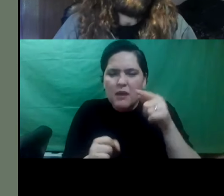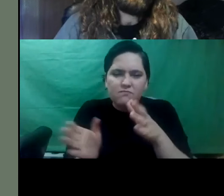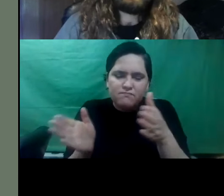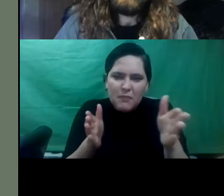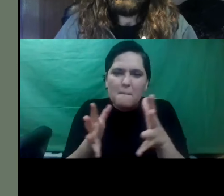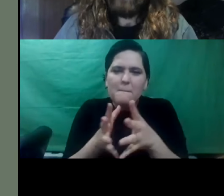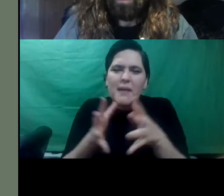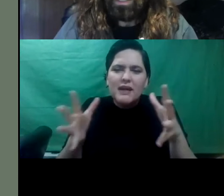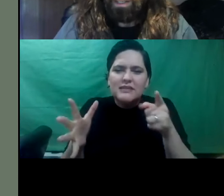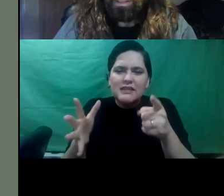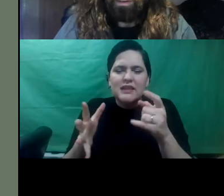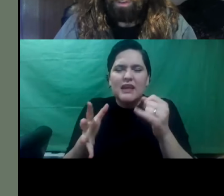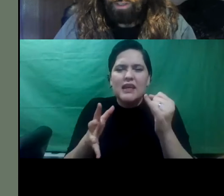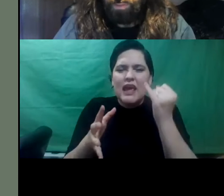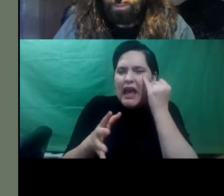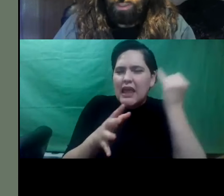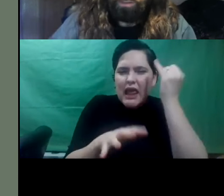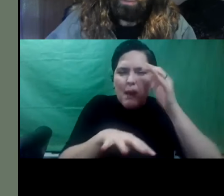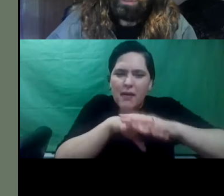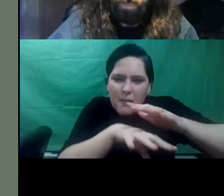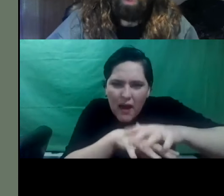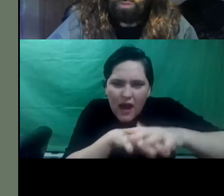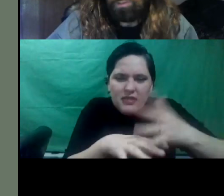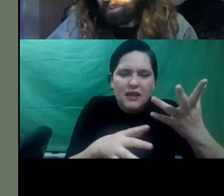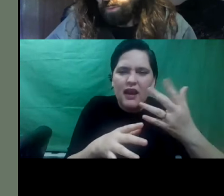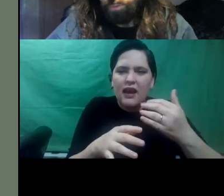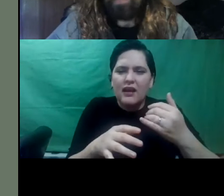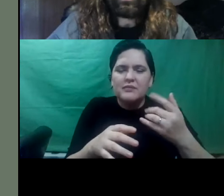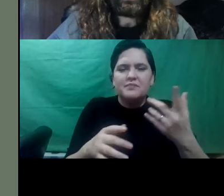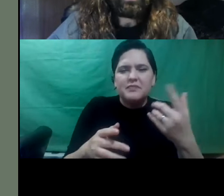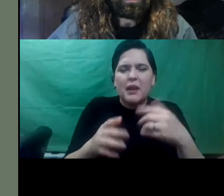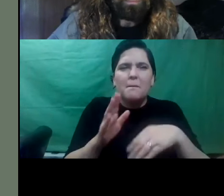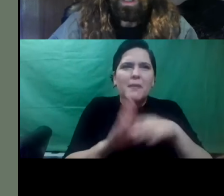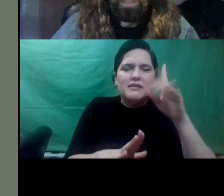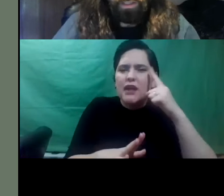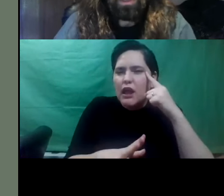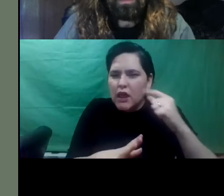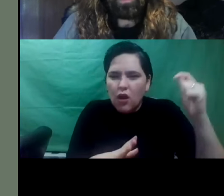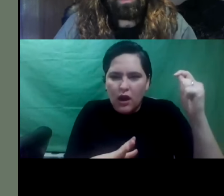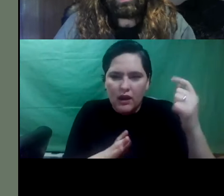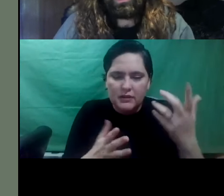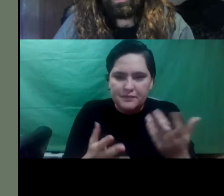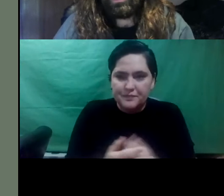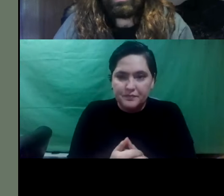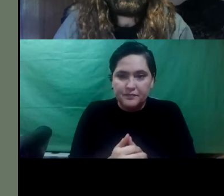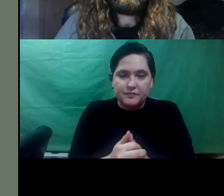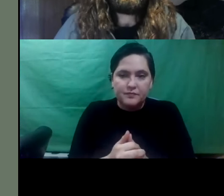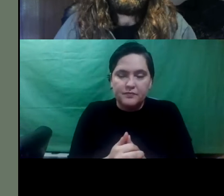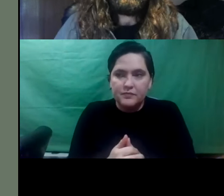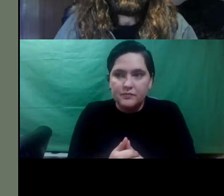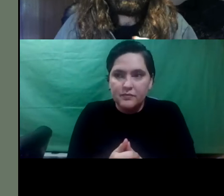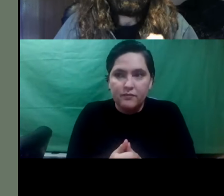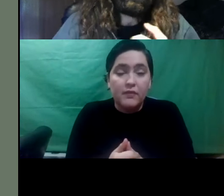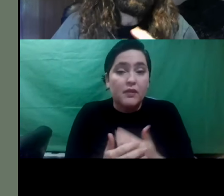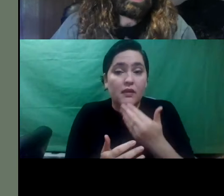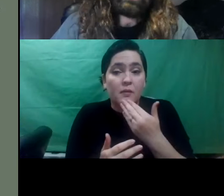hacia la ingeniería y las matemáticas que hacia la biología en particular, entonces tenemos un corte más teórico. Y tenemos también colaboraciones con gente